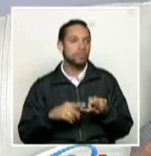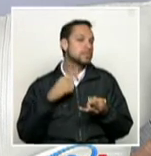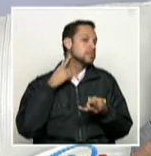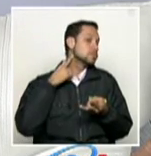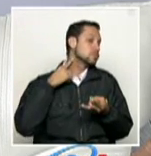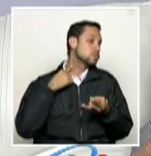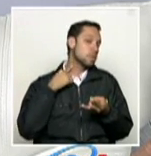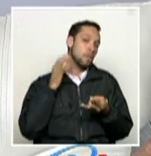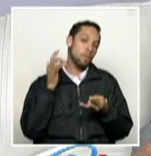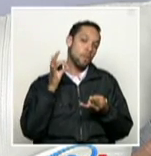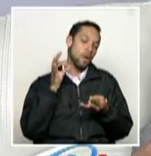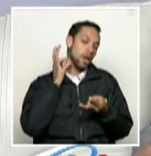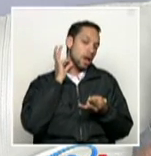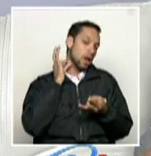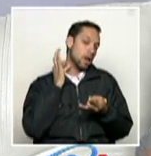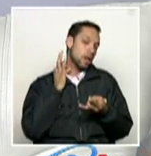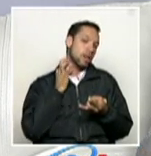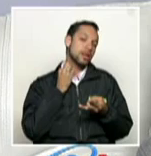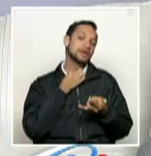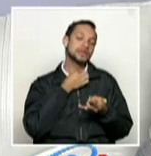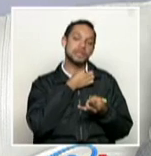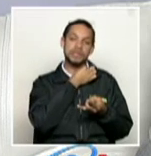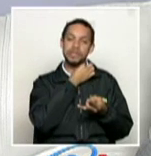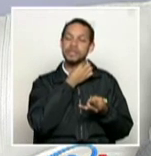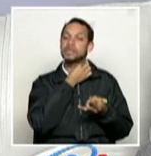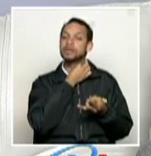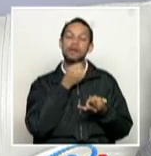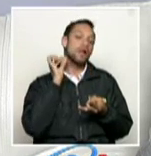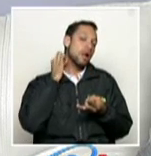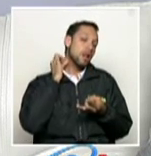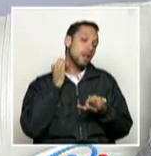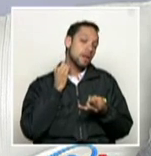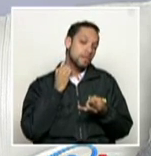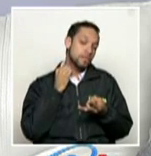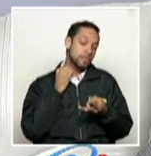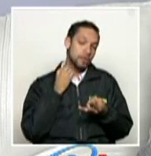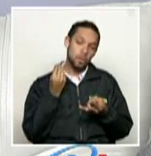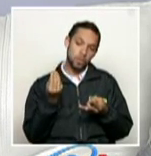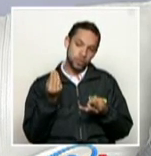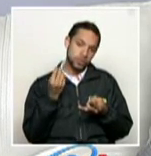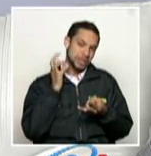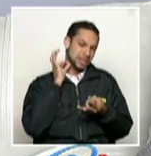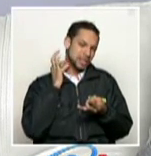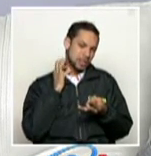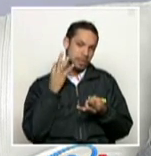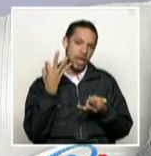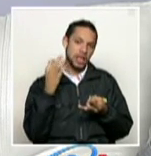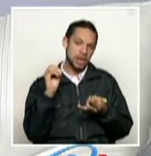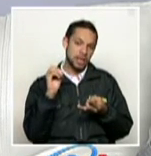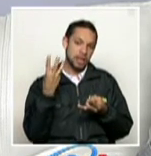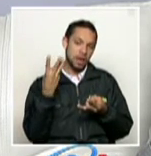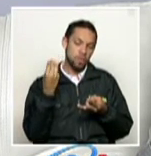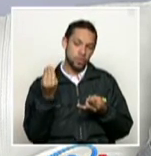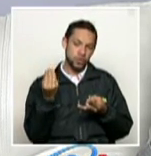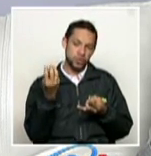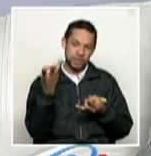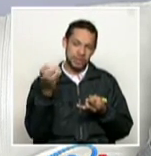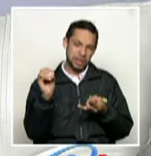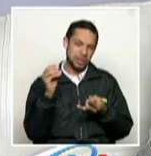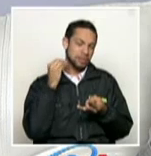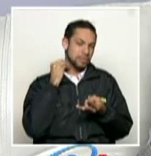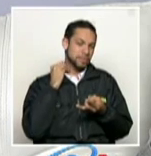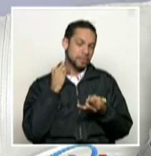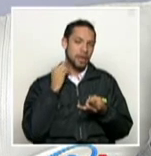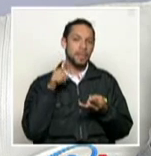¿sí? Sí. De carne. Esos lunares, bueno, son varios, son más o menos unos 30 en el cuello, pero ahorita en la cara